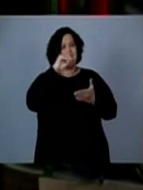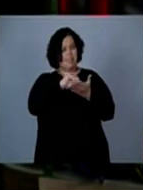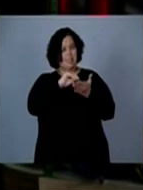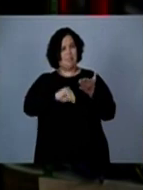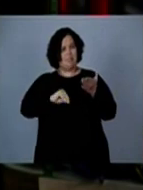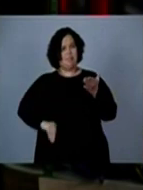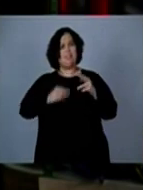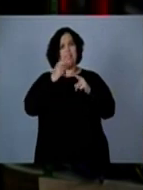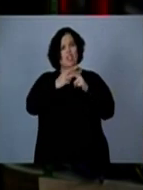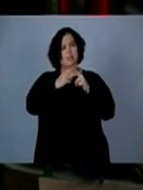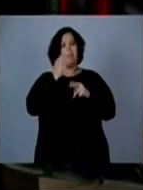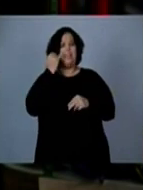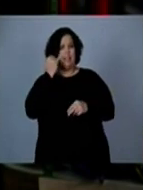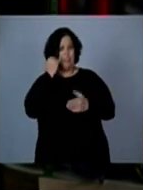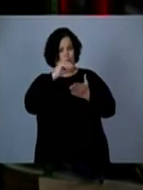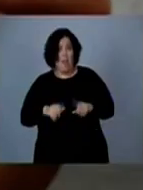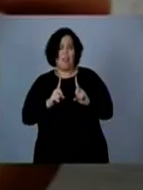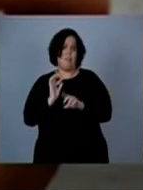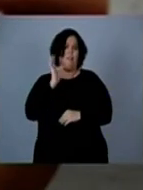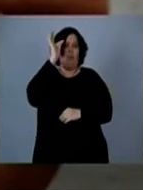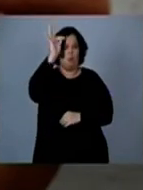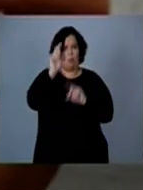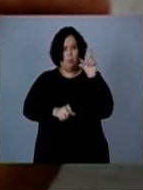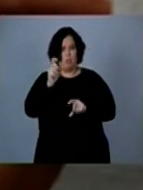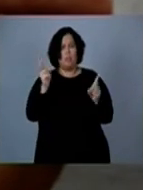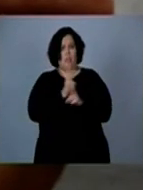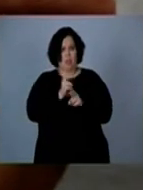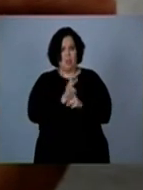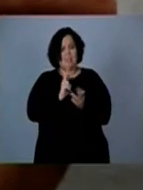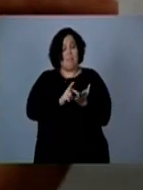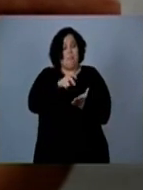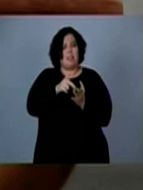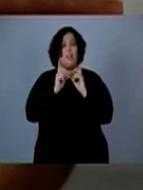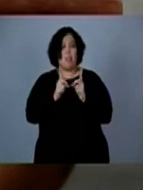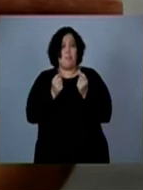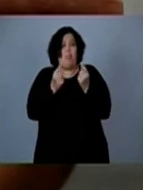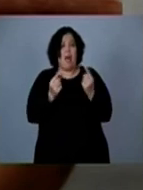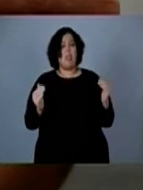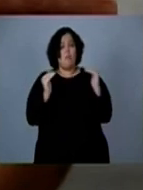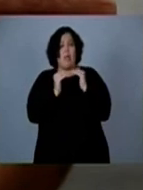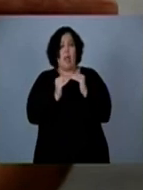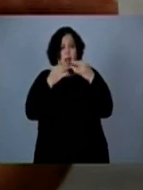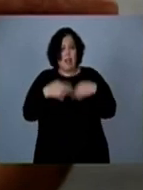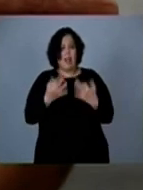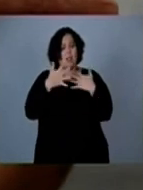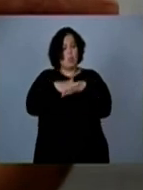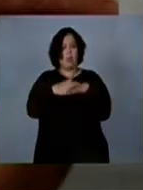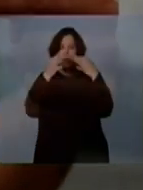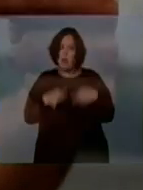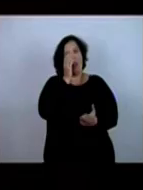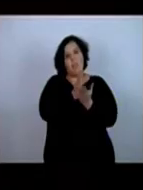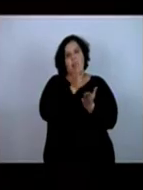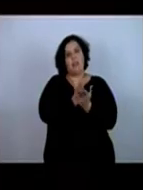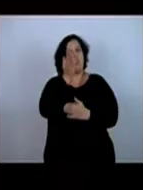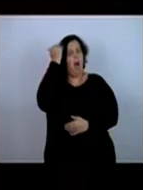temas que llevemos con mucha fluidez, estamos hablando de conceptos de identidad de género, que a veces se confunden con temas de orientación